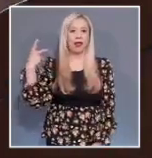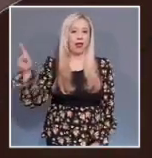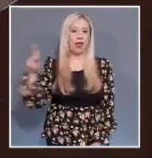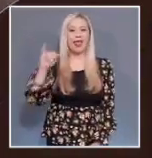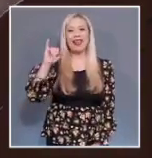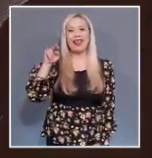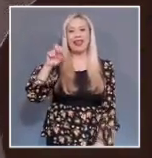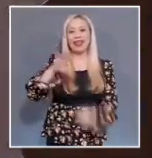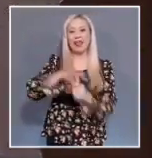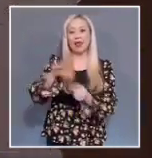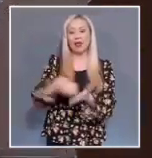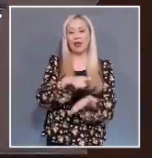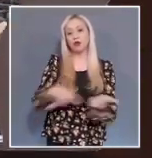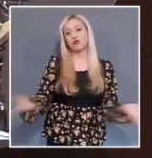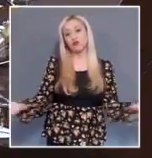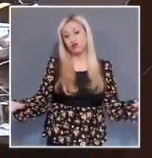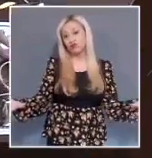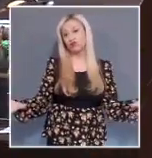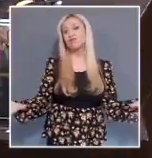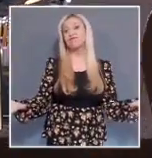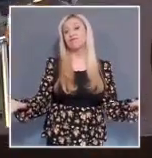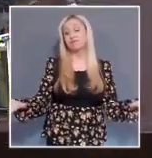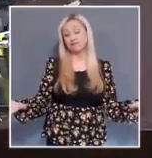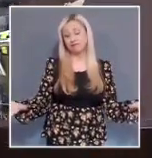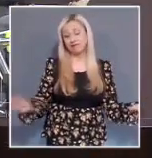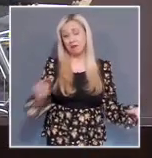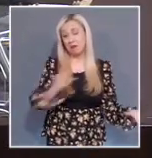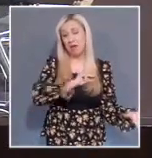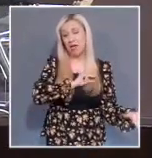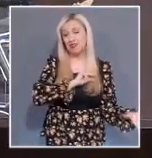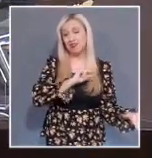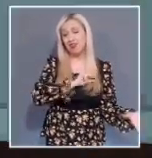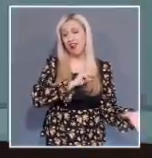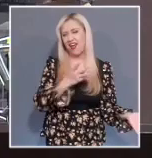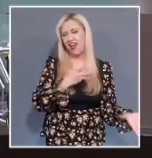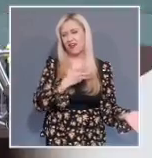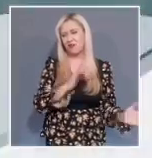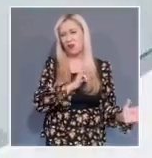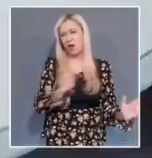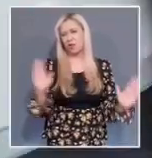el procedimiento especial sancionador.